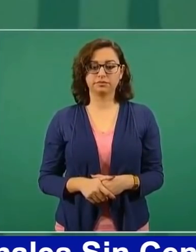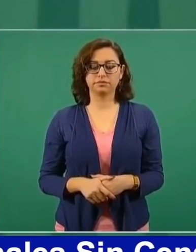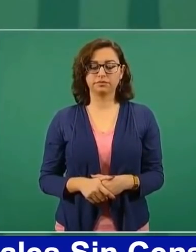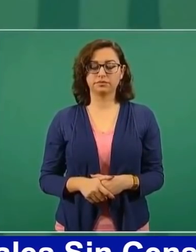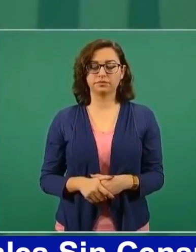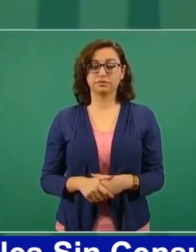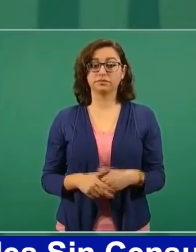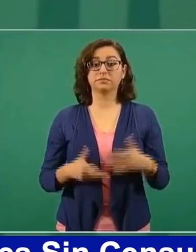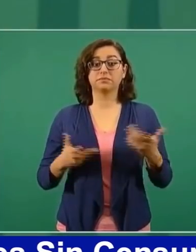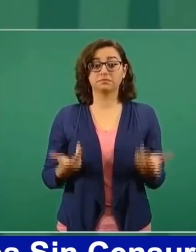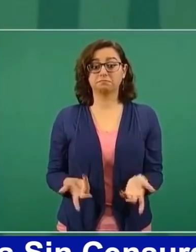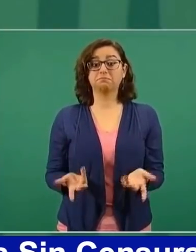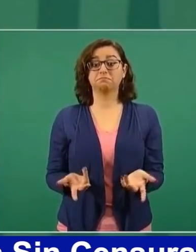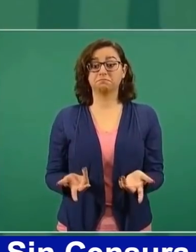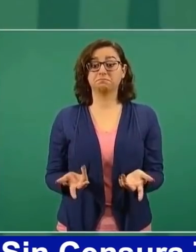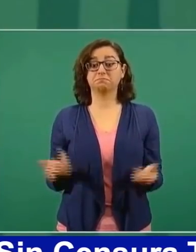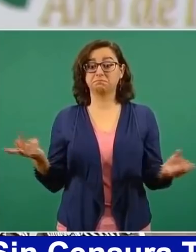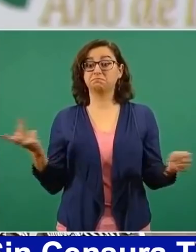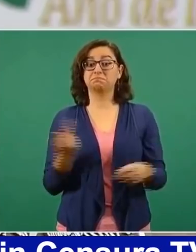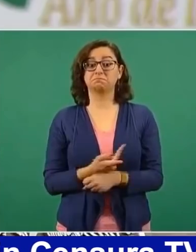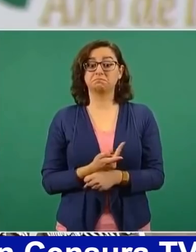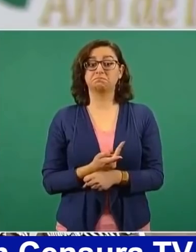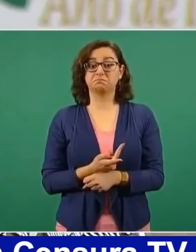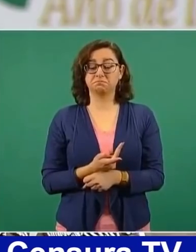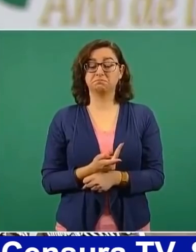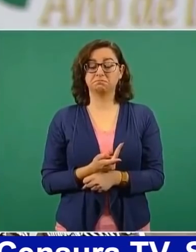no se han llenado.